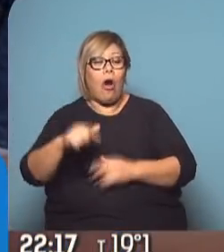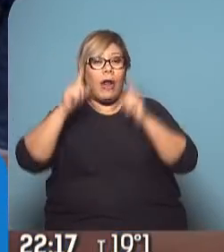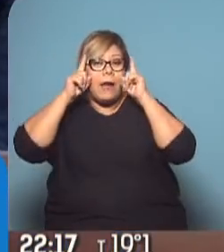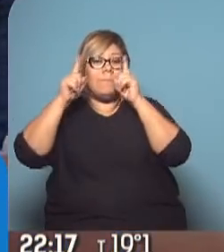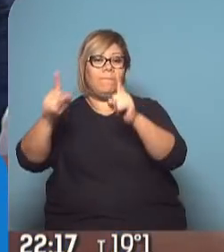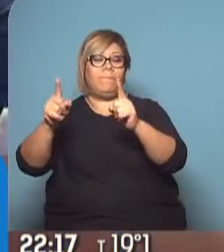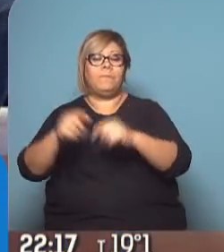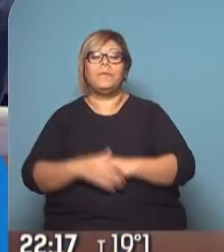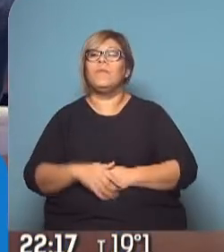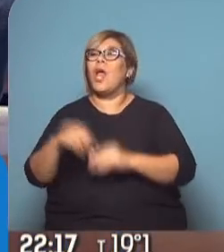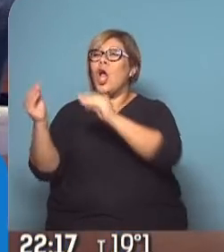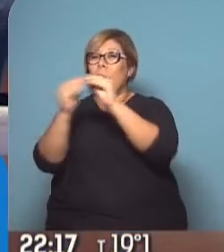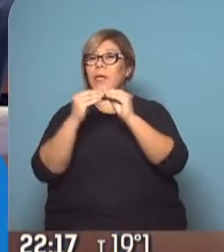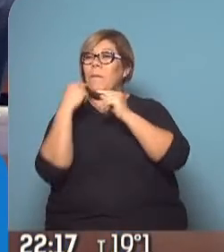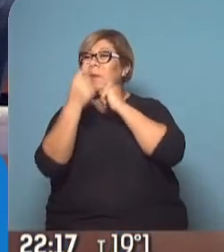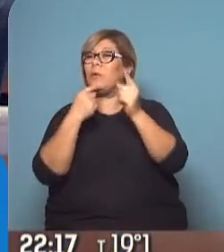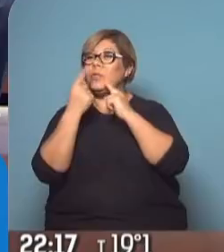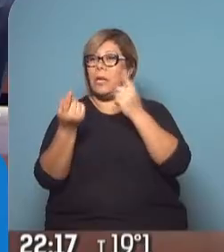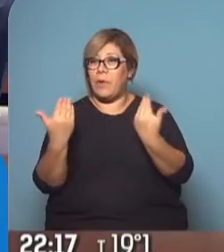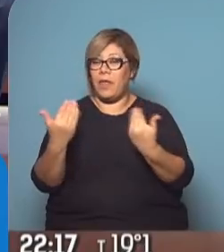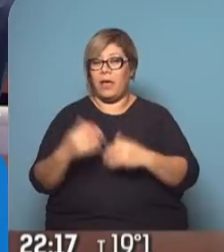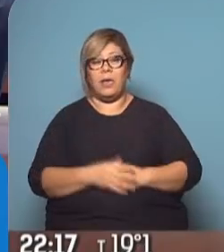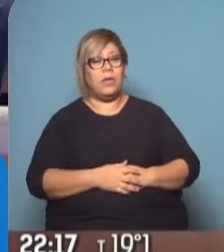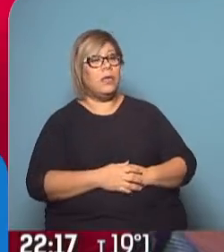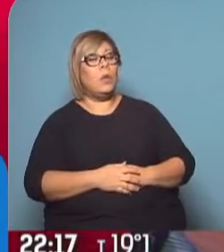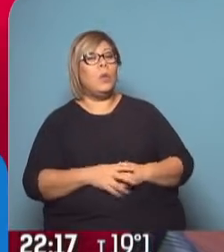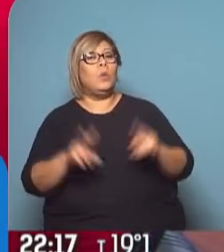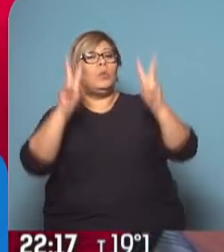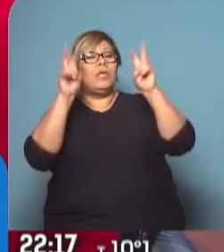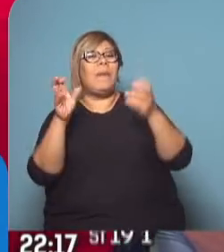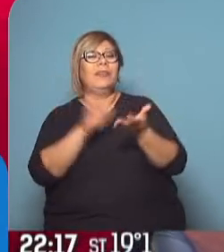compañeros. ¿Qué tal, Santiago? Buenas noches. Yendo al tema específico de los